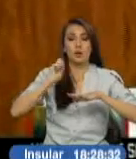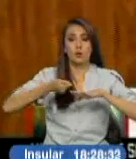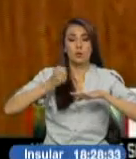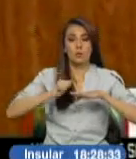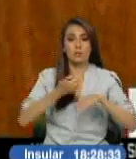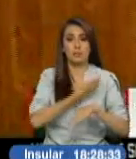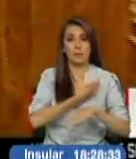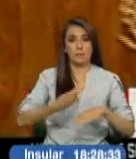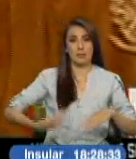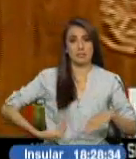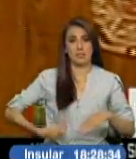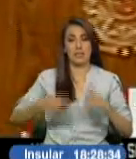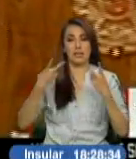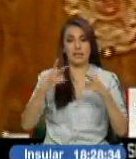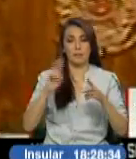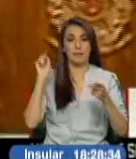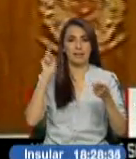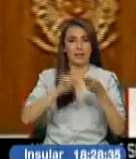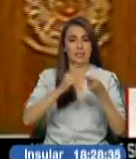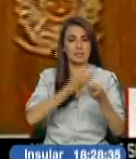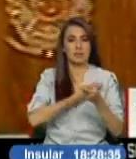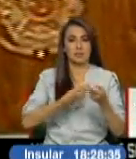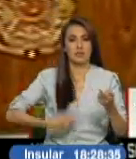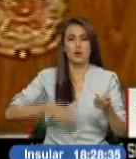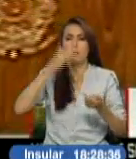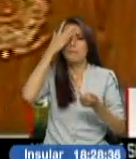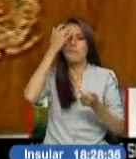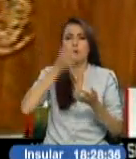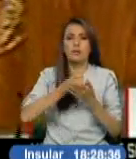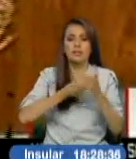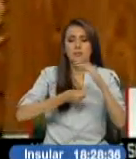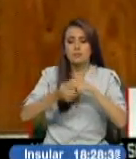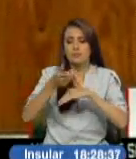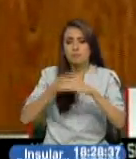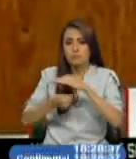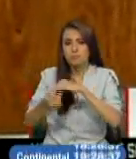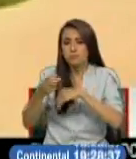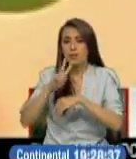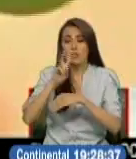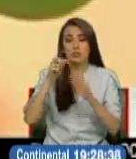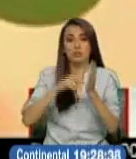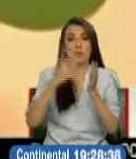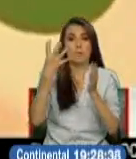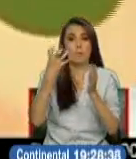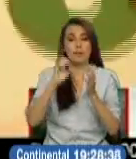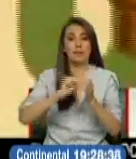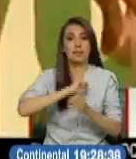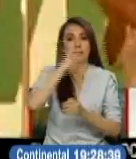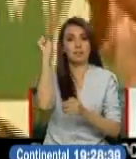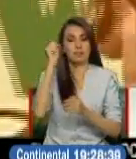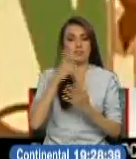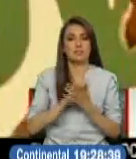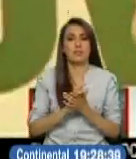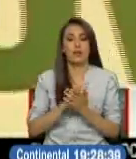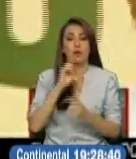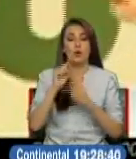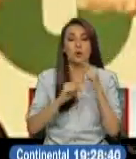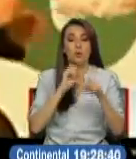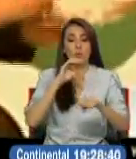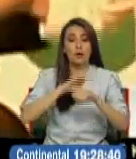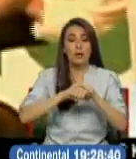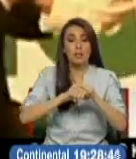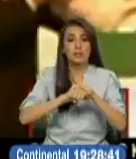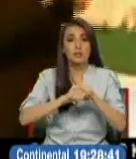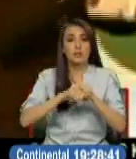Michel Temer y la exmandataria Dilma Rousseff por presunta financiación ilegal en la campaña de 2014 que les llevó a la reelección. De haber sentencia condenatoria en